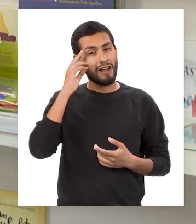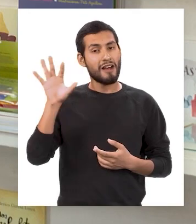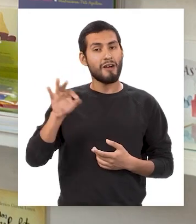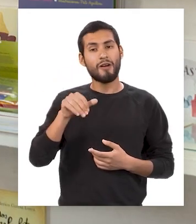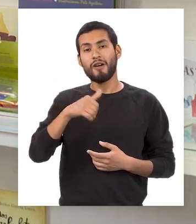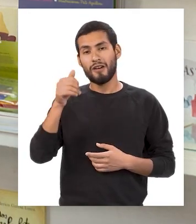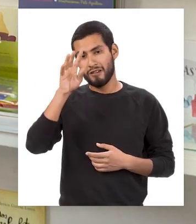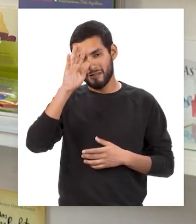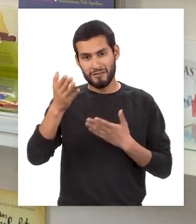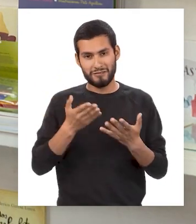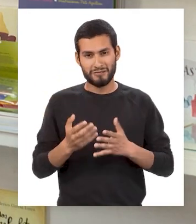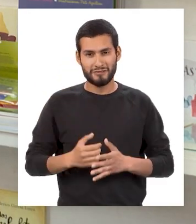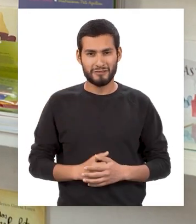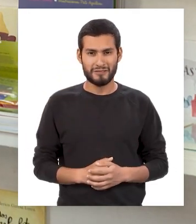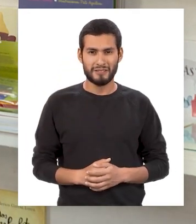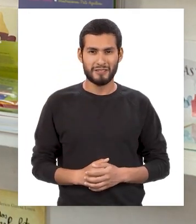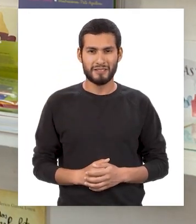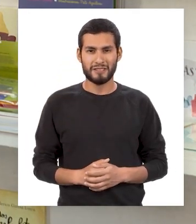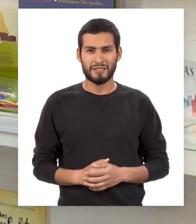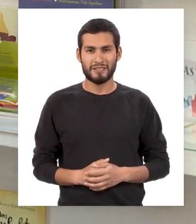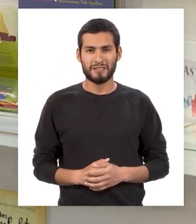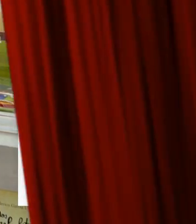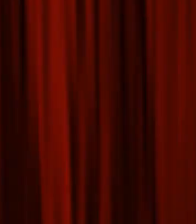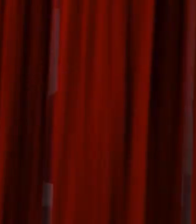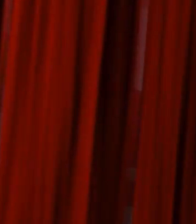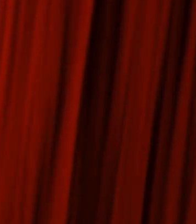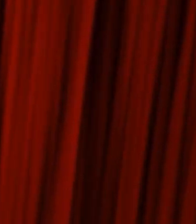por eso tuvo que contratar a otro criado.